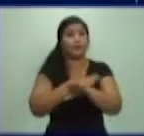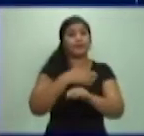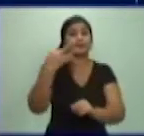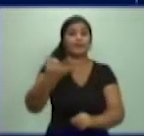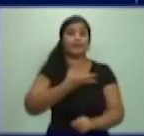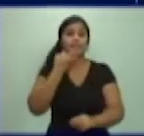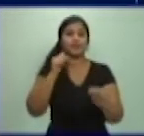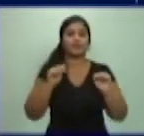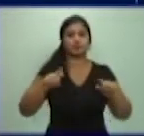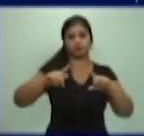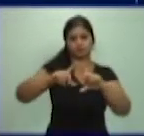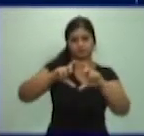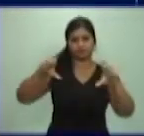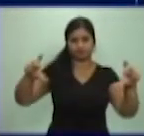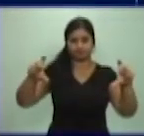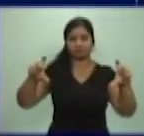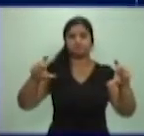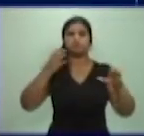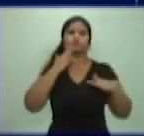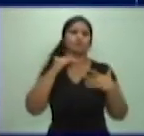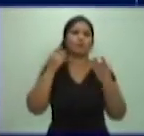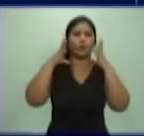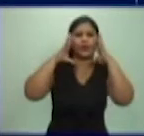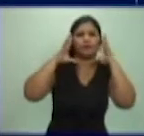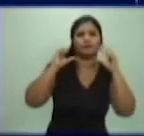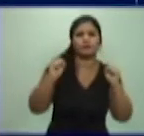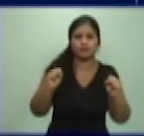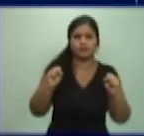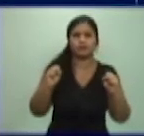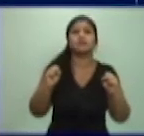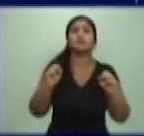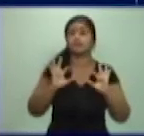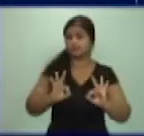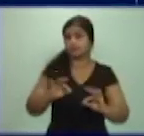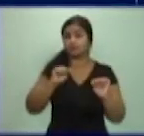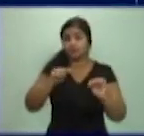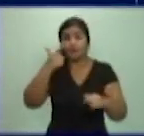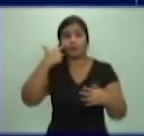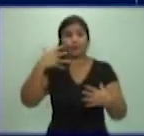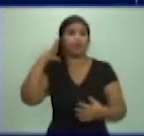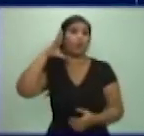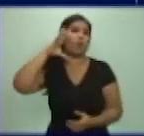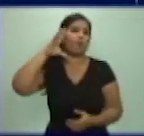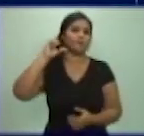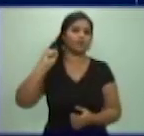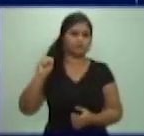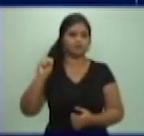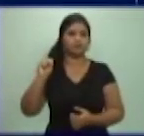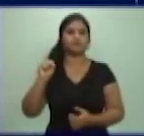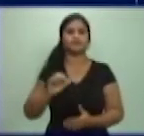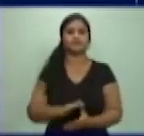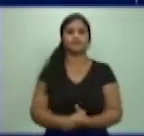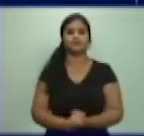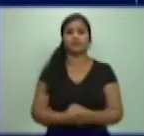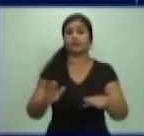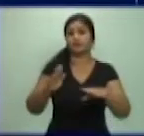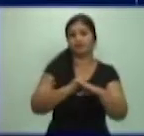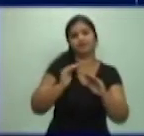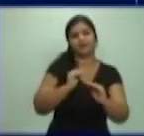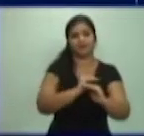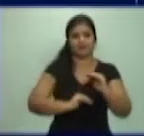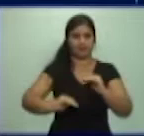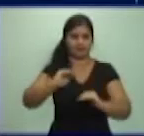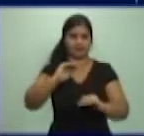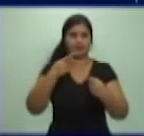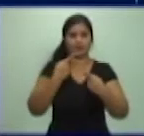texto, de la interpretación, por supuesto, de ese tipo de texto, sea tenga el código que tenga, la